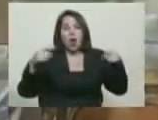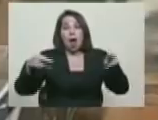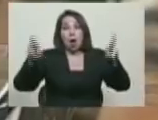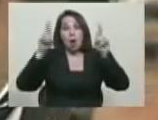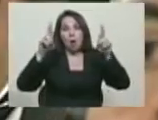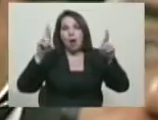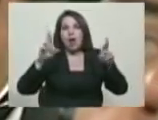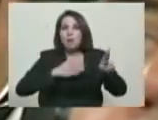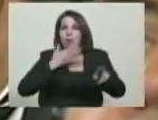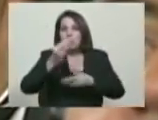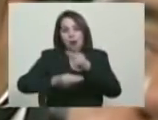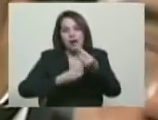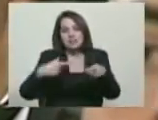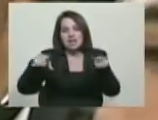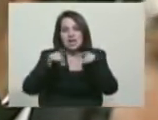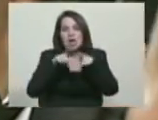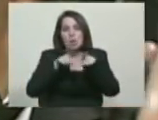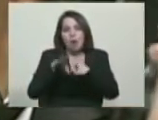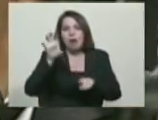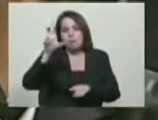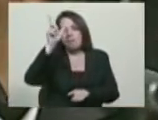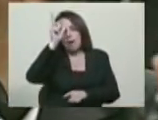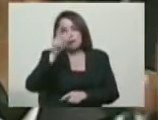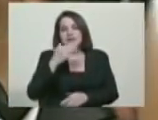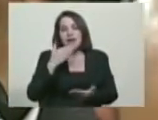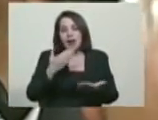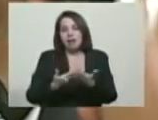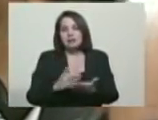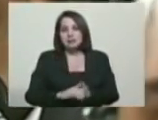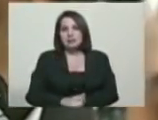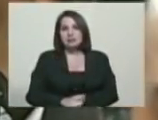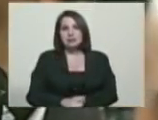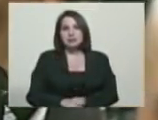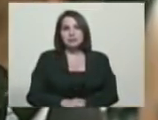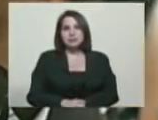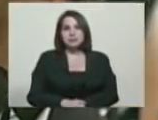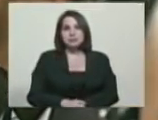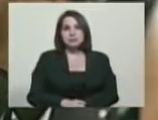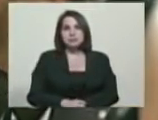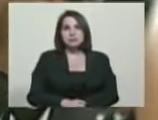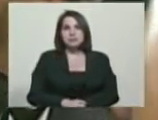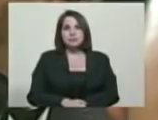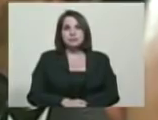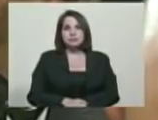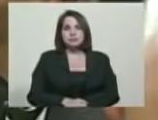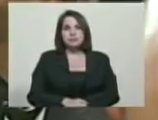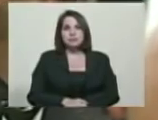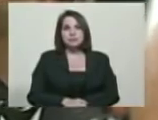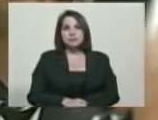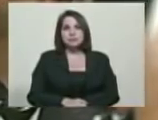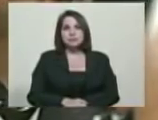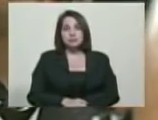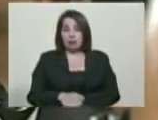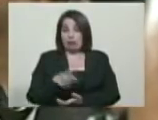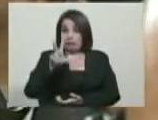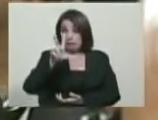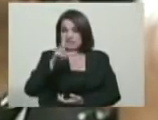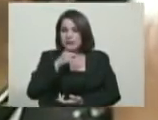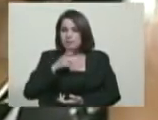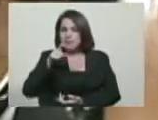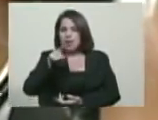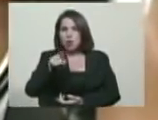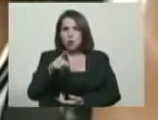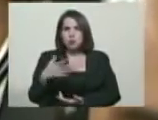una cosa parecida en nuestro país. Gracias. Ok. Gracias. La tercera pregunta la